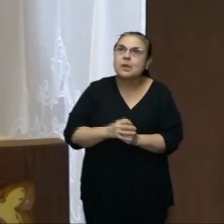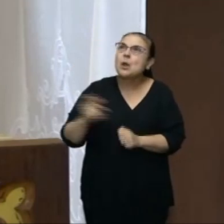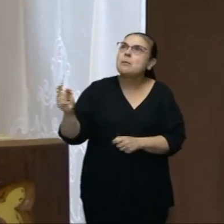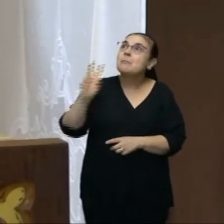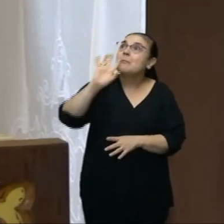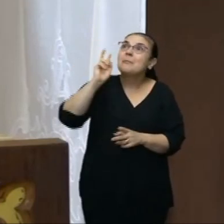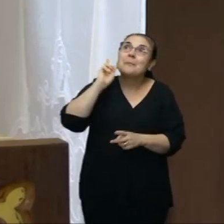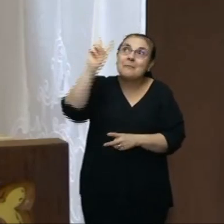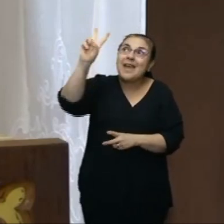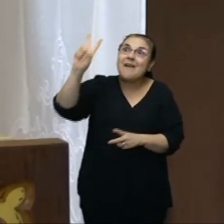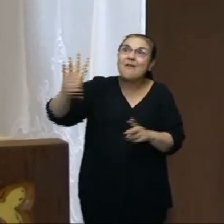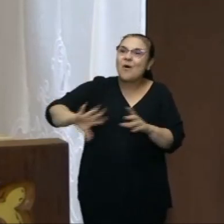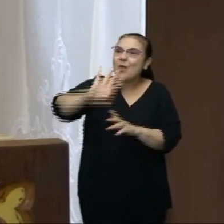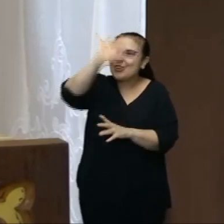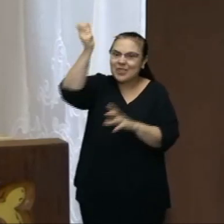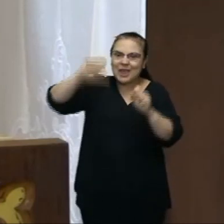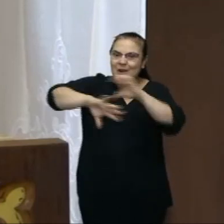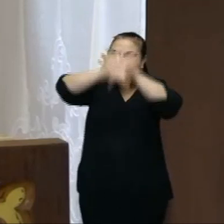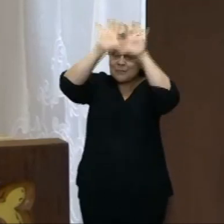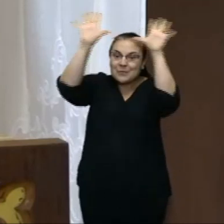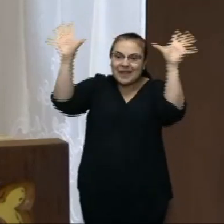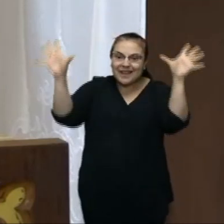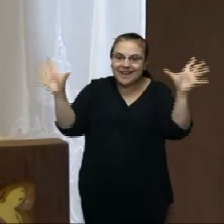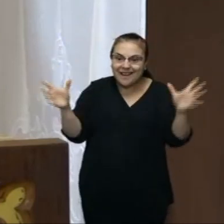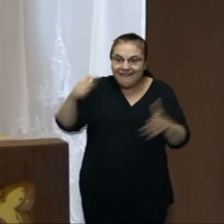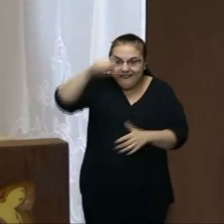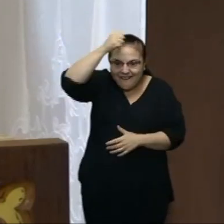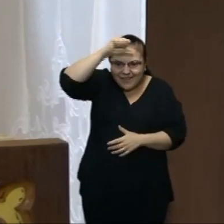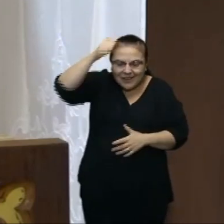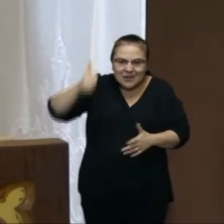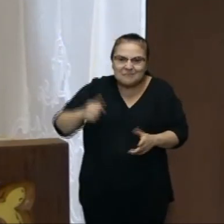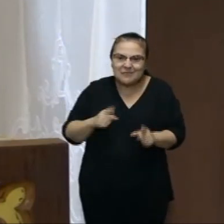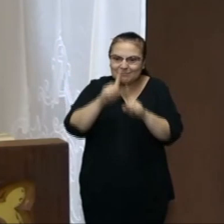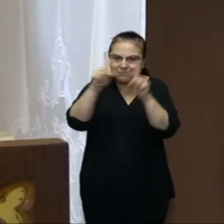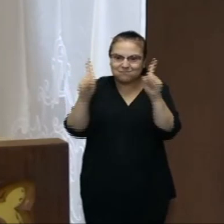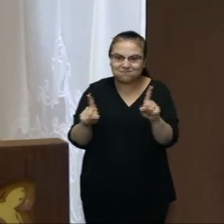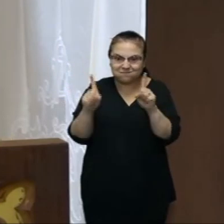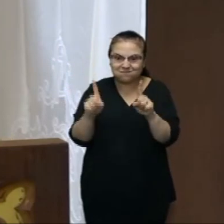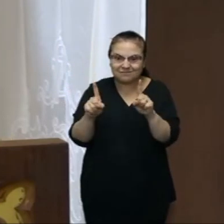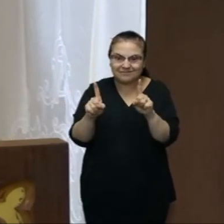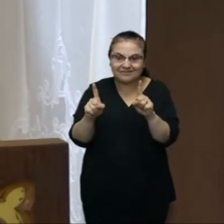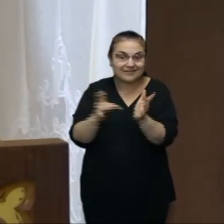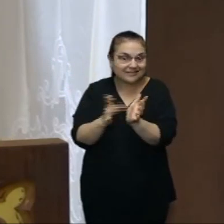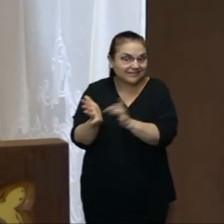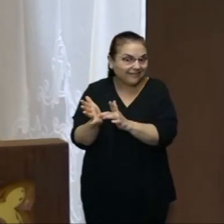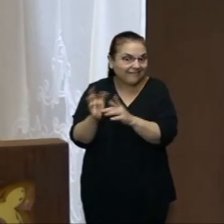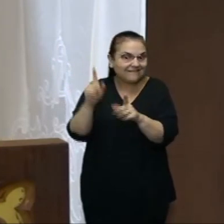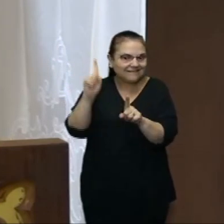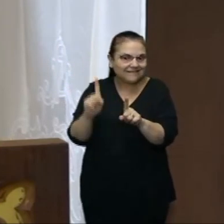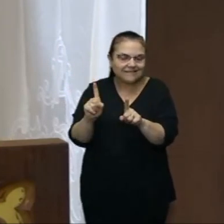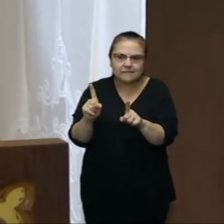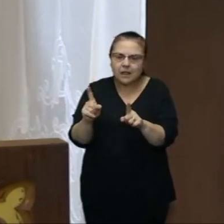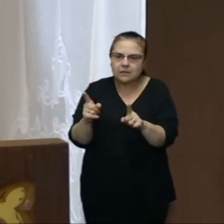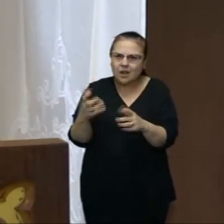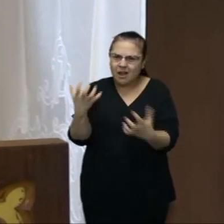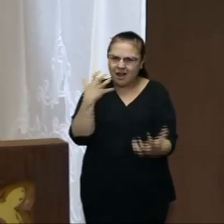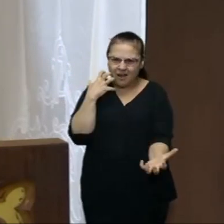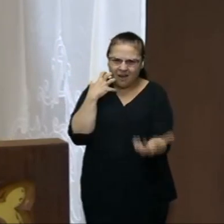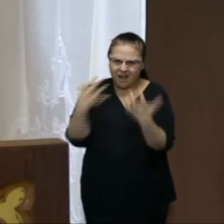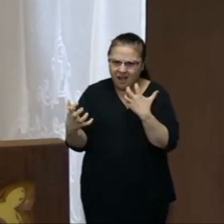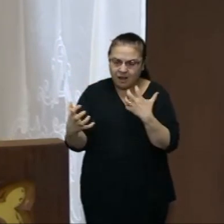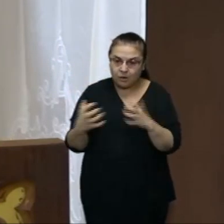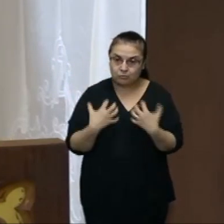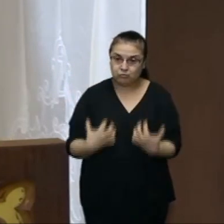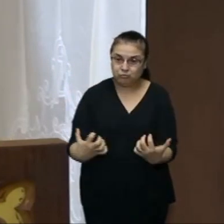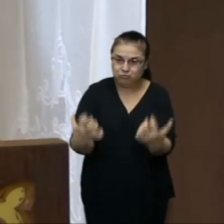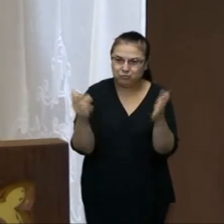los cielos abiertos y al Hijo del Hombre de pie a la derecha de Dios». Dando un grito estentóreo,